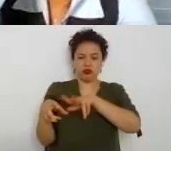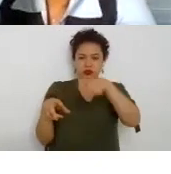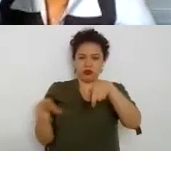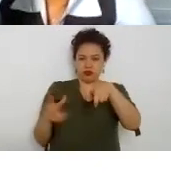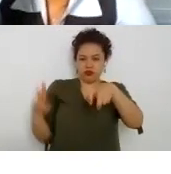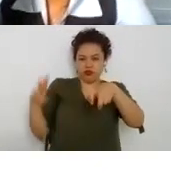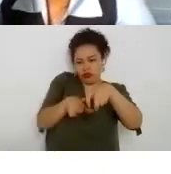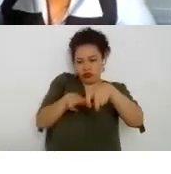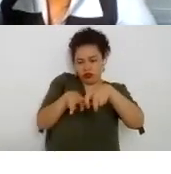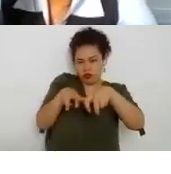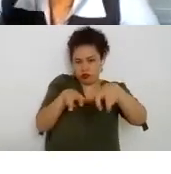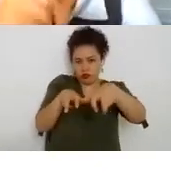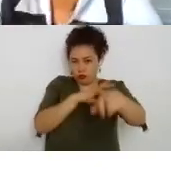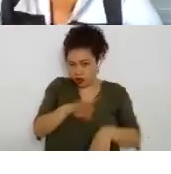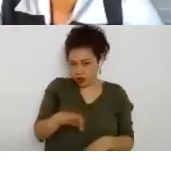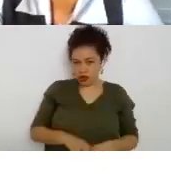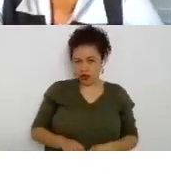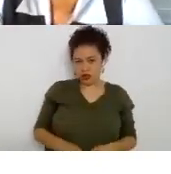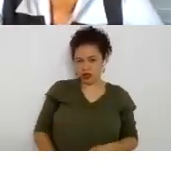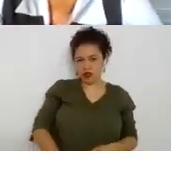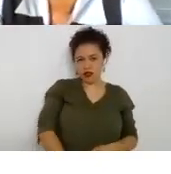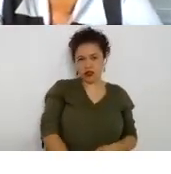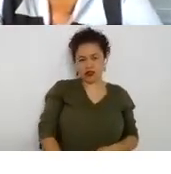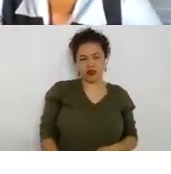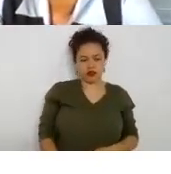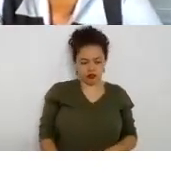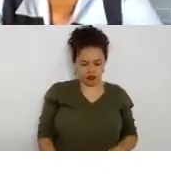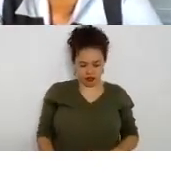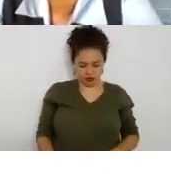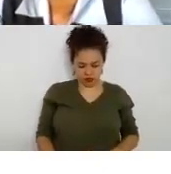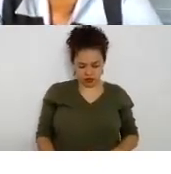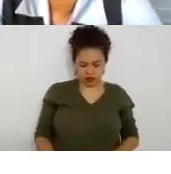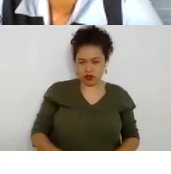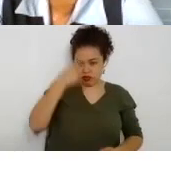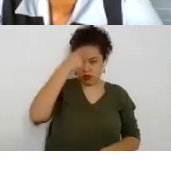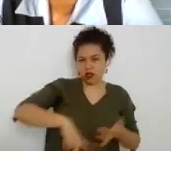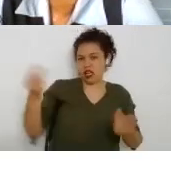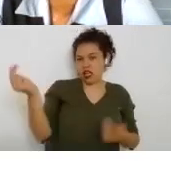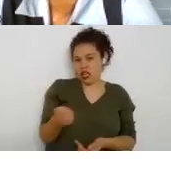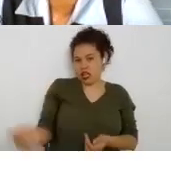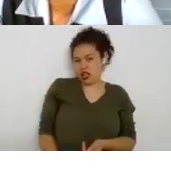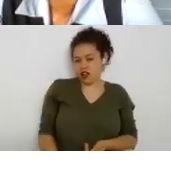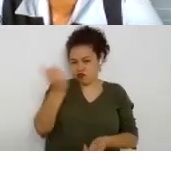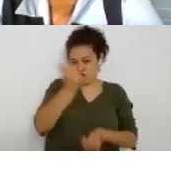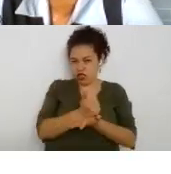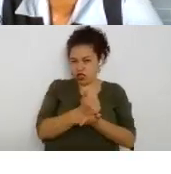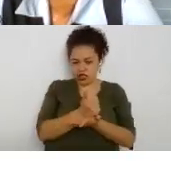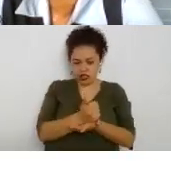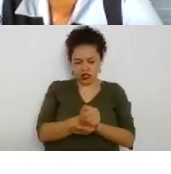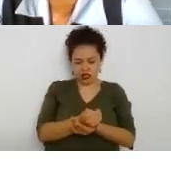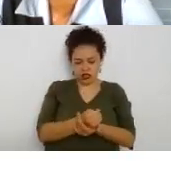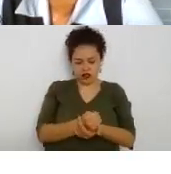¿Ustedes qué creen? Pues yo creo que solo en caso de que sea muy necesario, ¿no? ¿Es